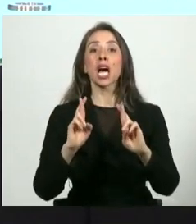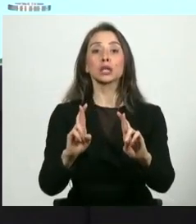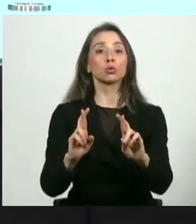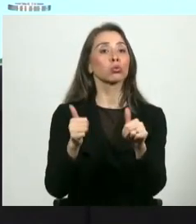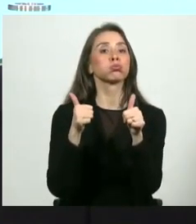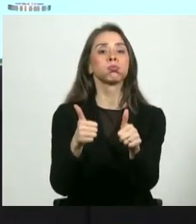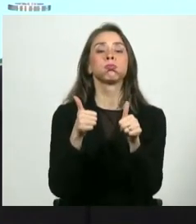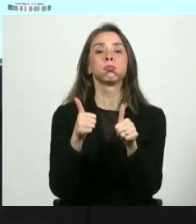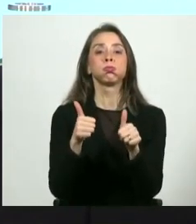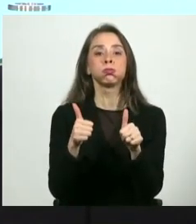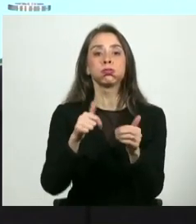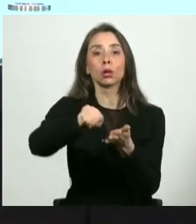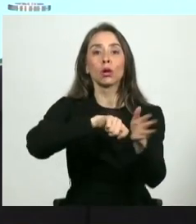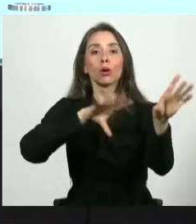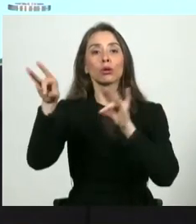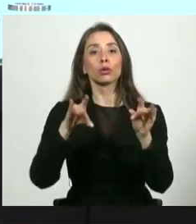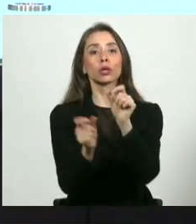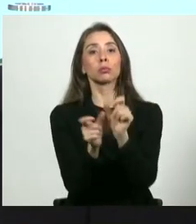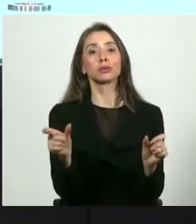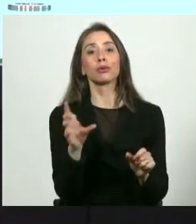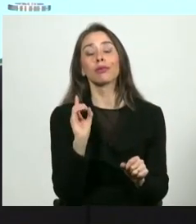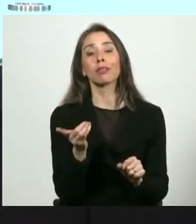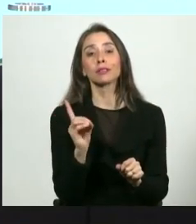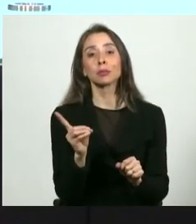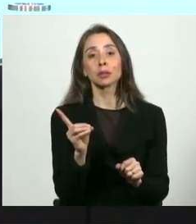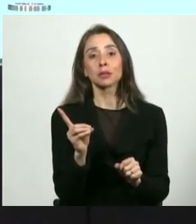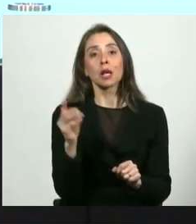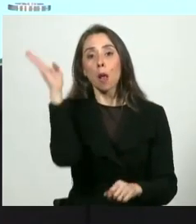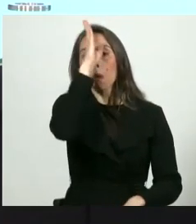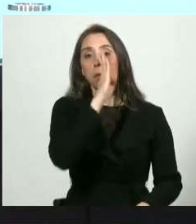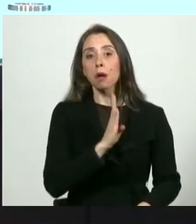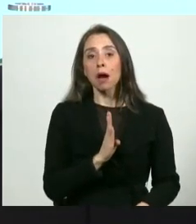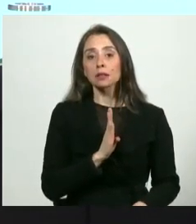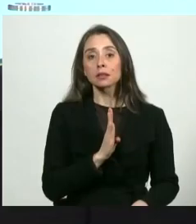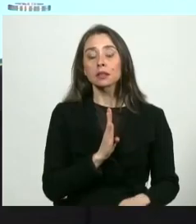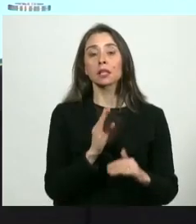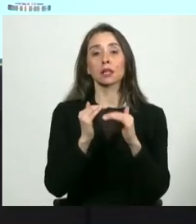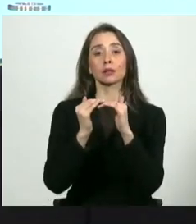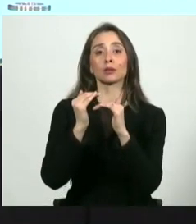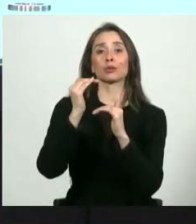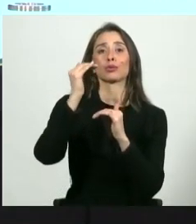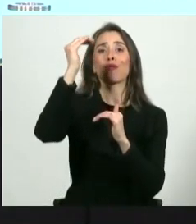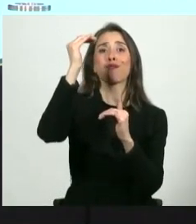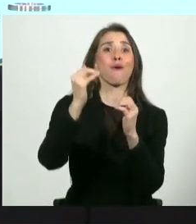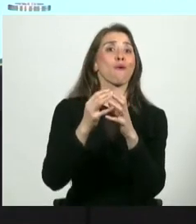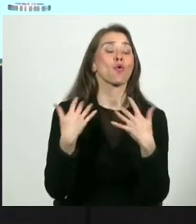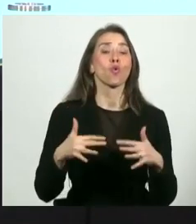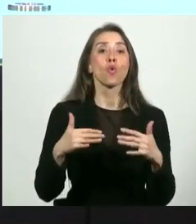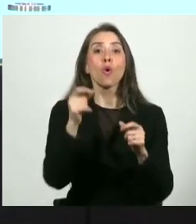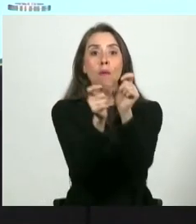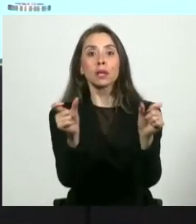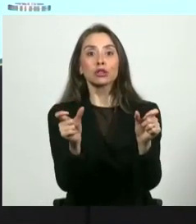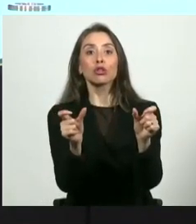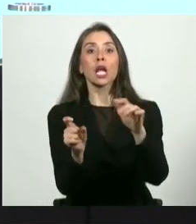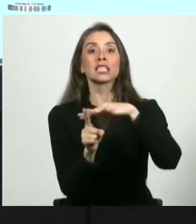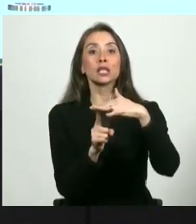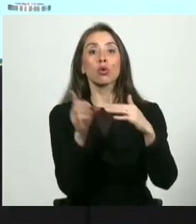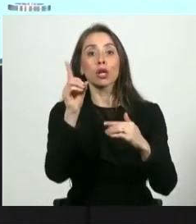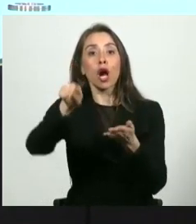realmente extraordinarios en la contratación de personas con discapacidad. En Brasil ha aumentado muchísimo la contratación de personas en situación de